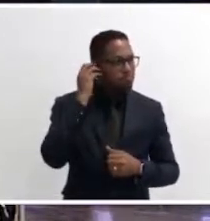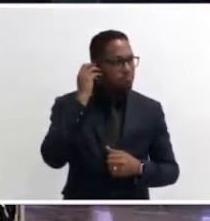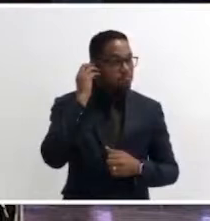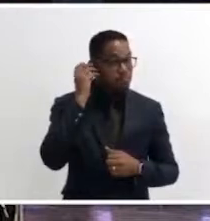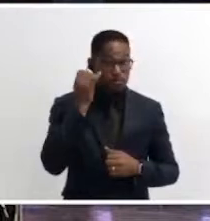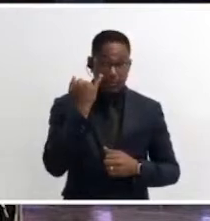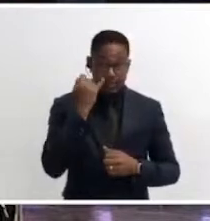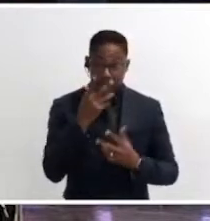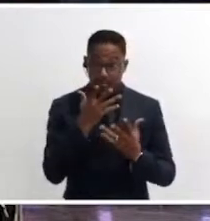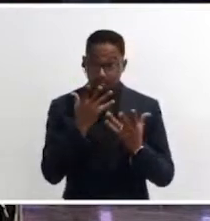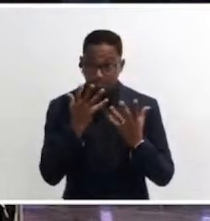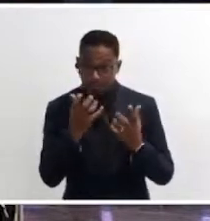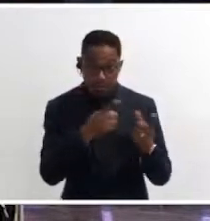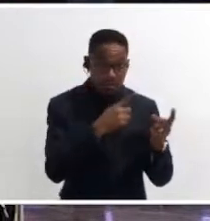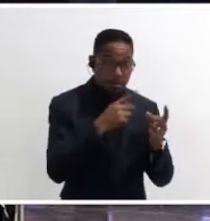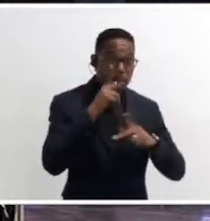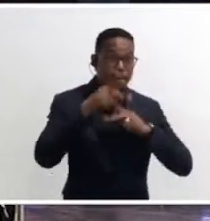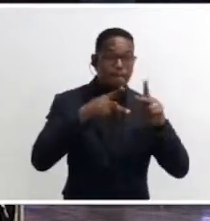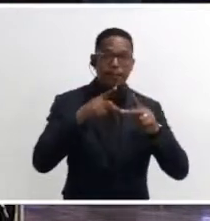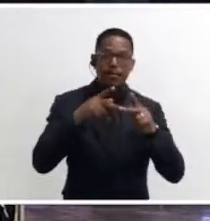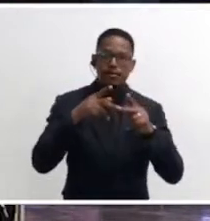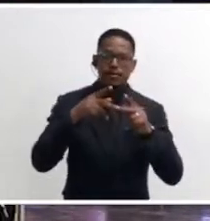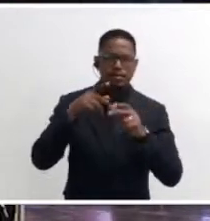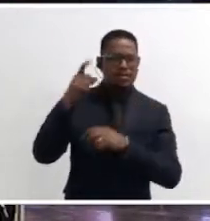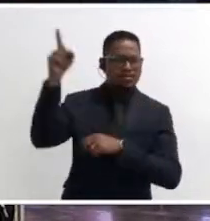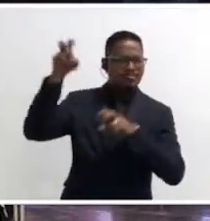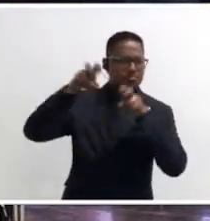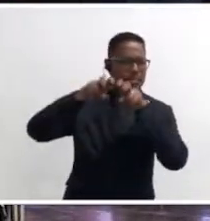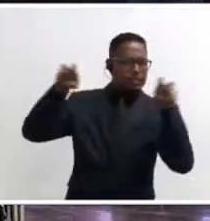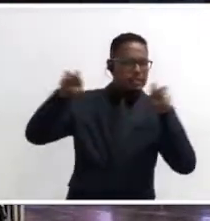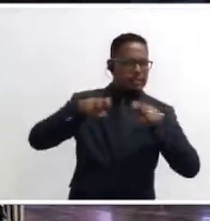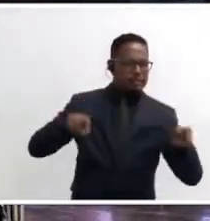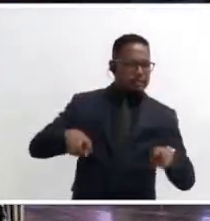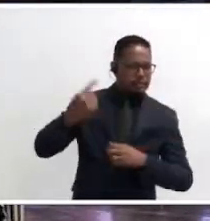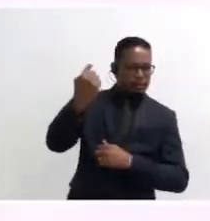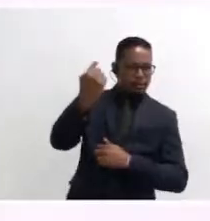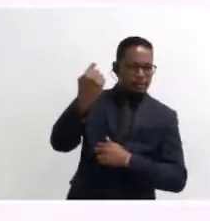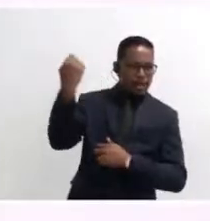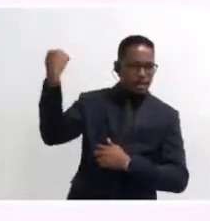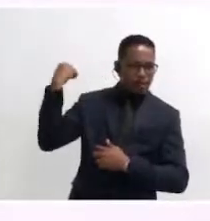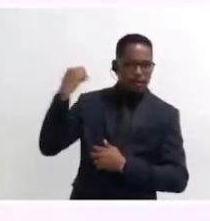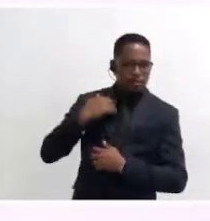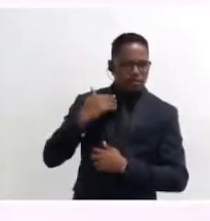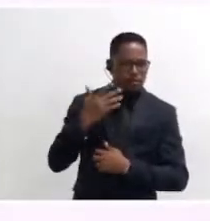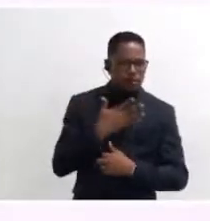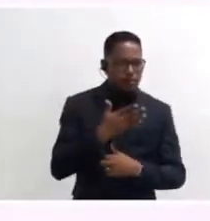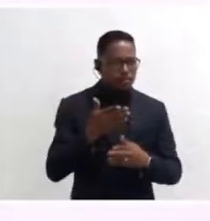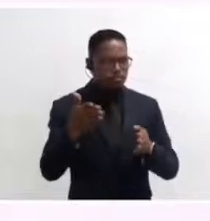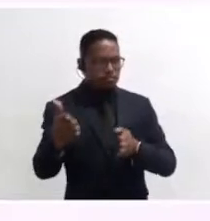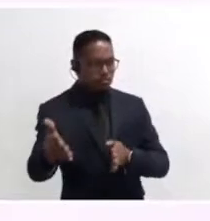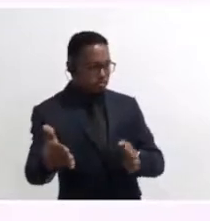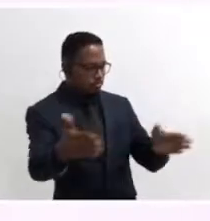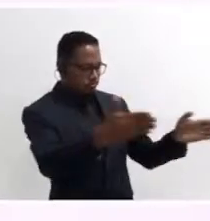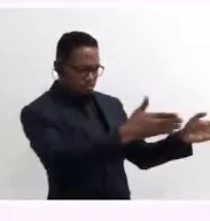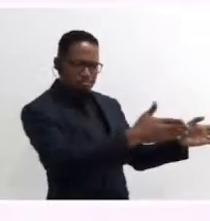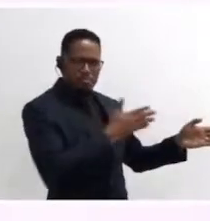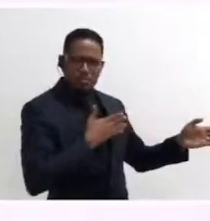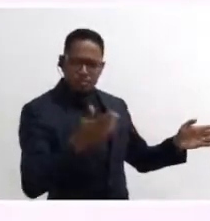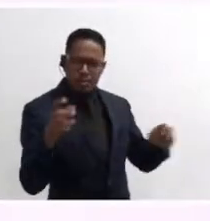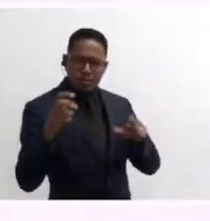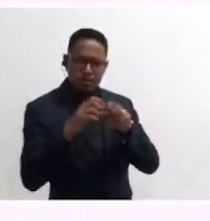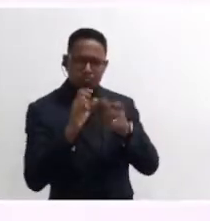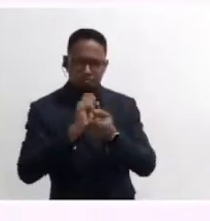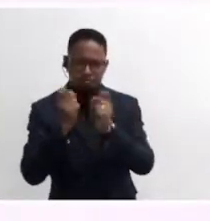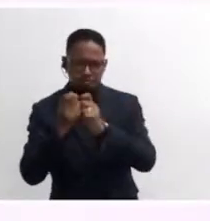Si así lo desean, las personas que se encuentran en el último bloque de asientos pueden sentarse de este lado, que hay muchos asientos